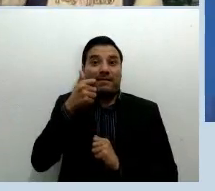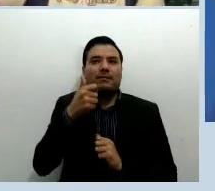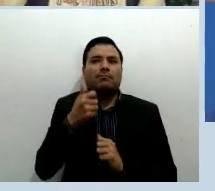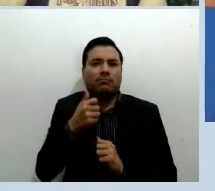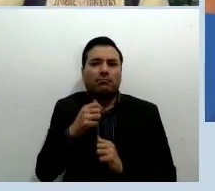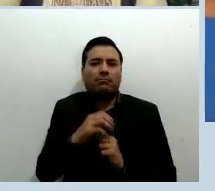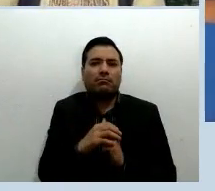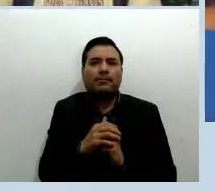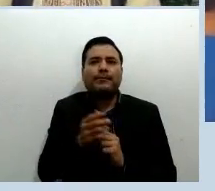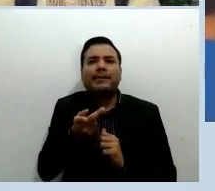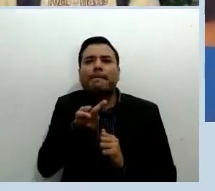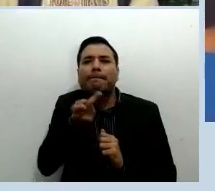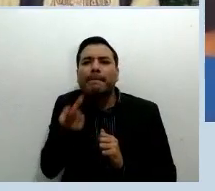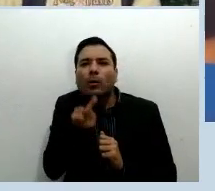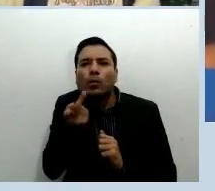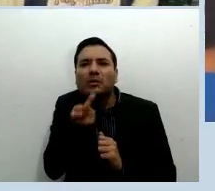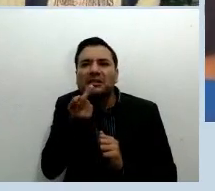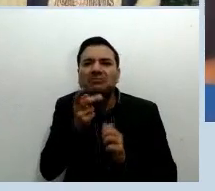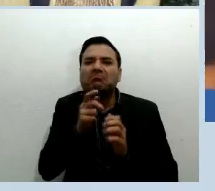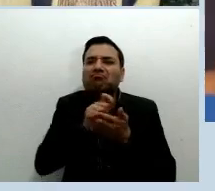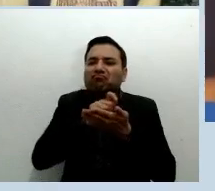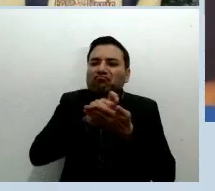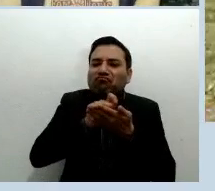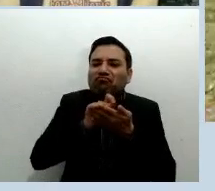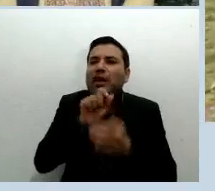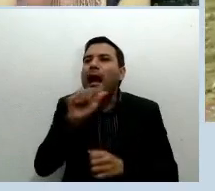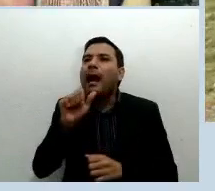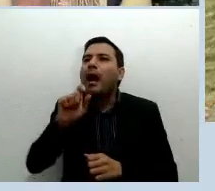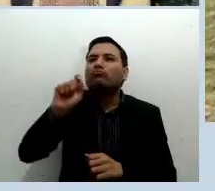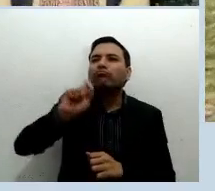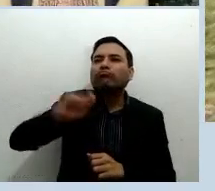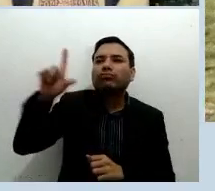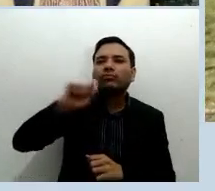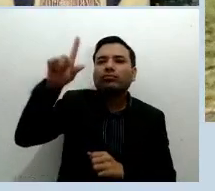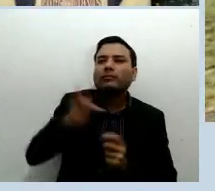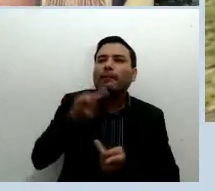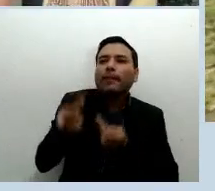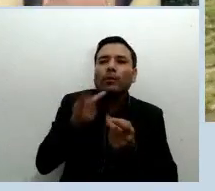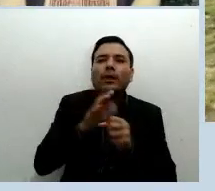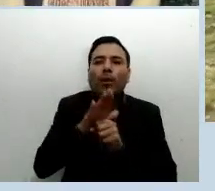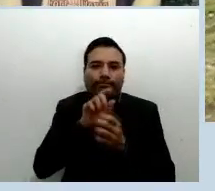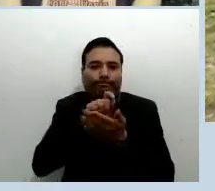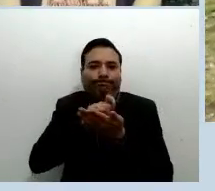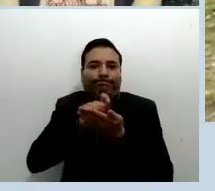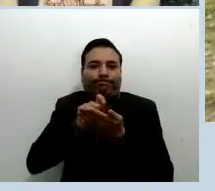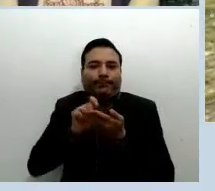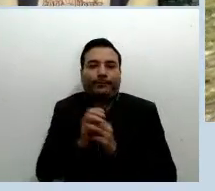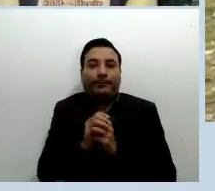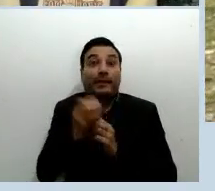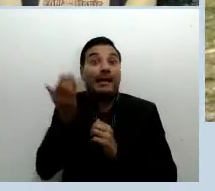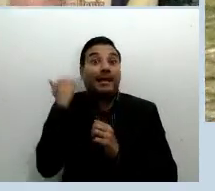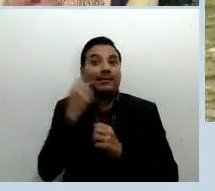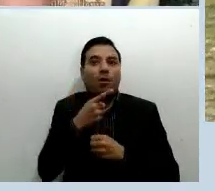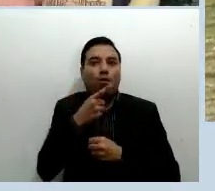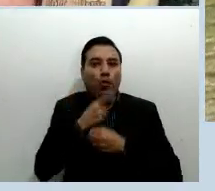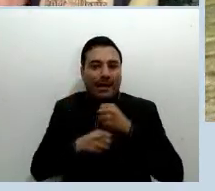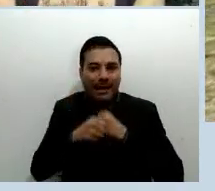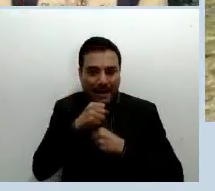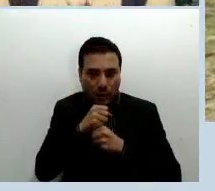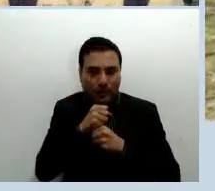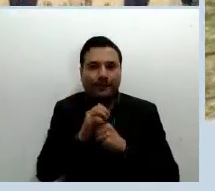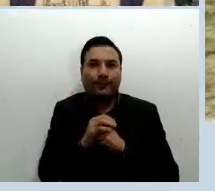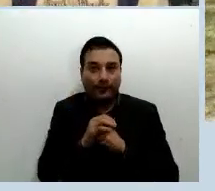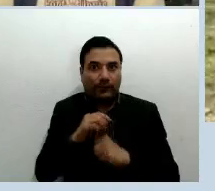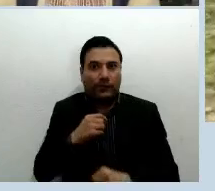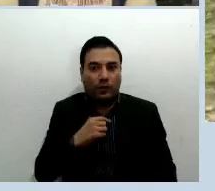No qué preguntas le harías a la formación profesional y hubieron varias pero el año pasado quisimos tratar de